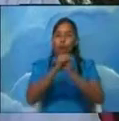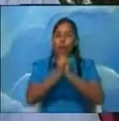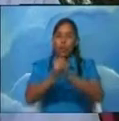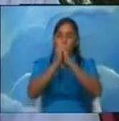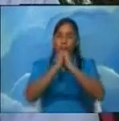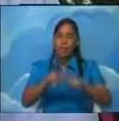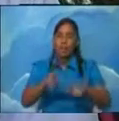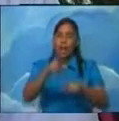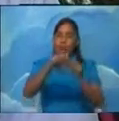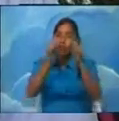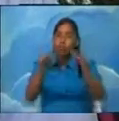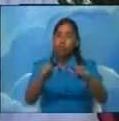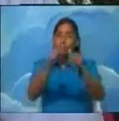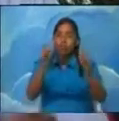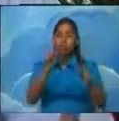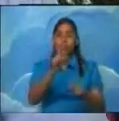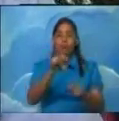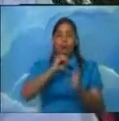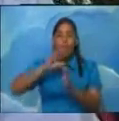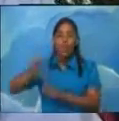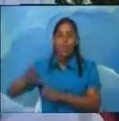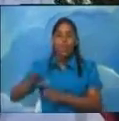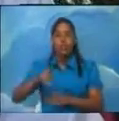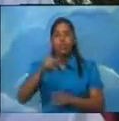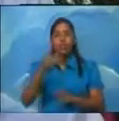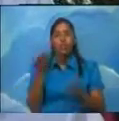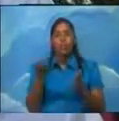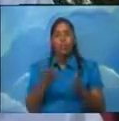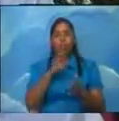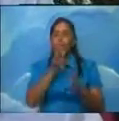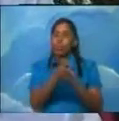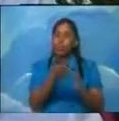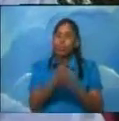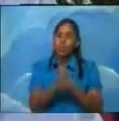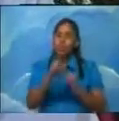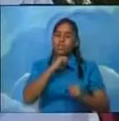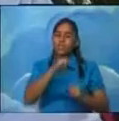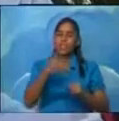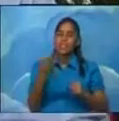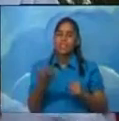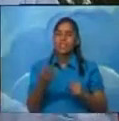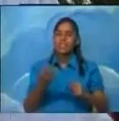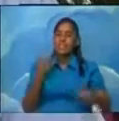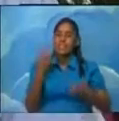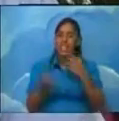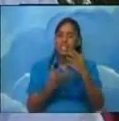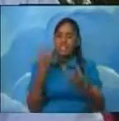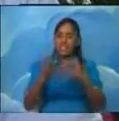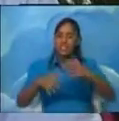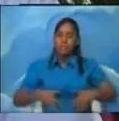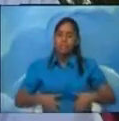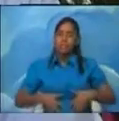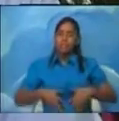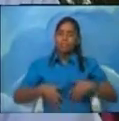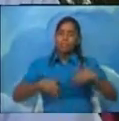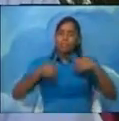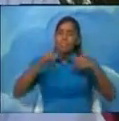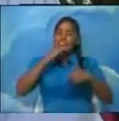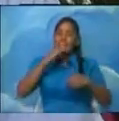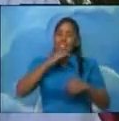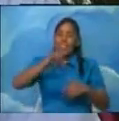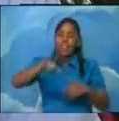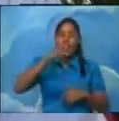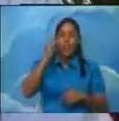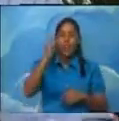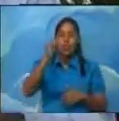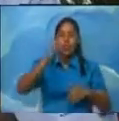a dioses ajenos. La consecuencia es que se encenderá la ira de Jehová. La